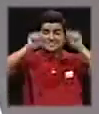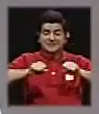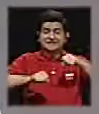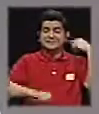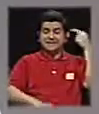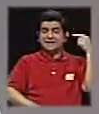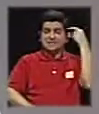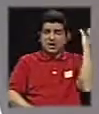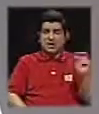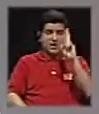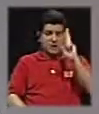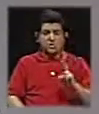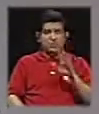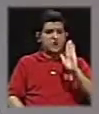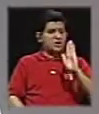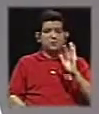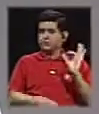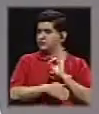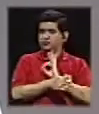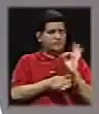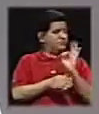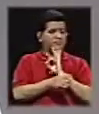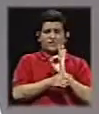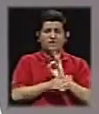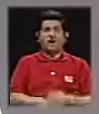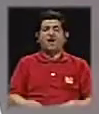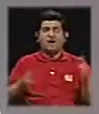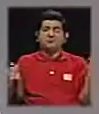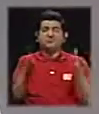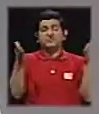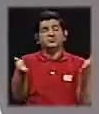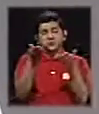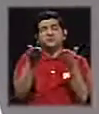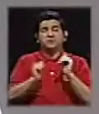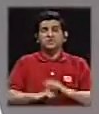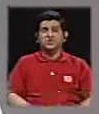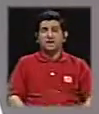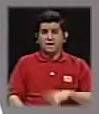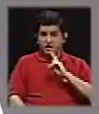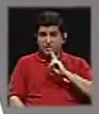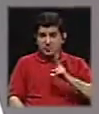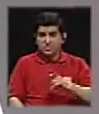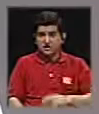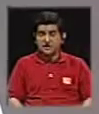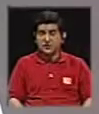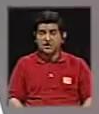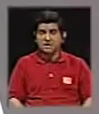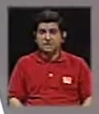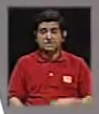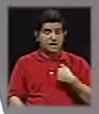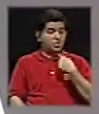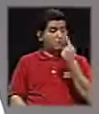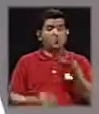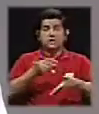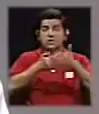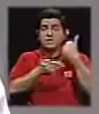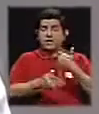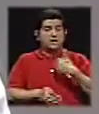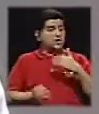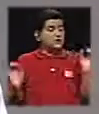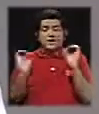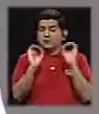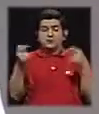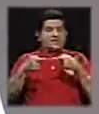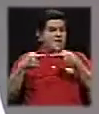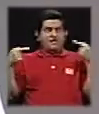Estado costarricense, en su ineficiencia, se ha encargado en fomentar. Y en realidad, como te digo, no tenemos nada